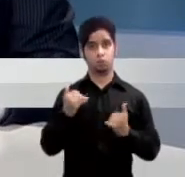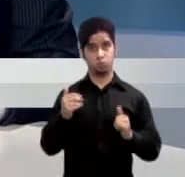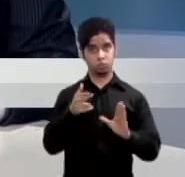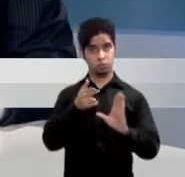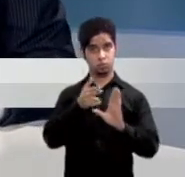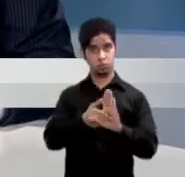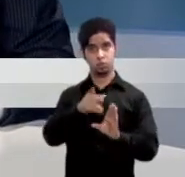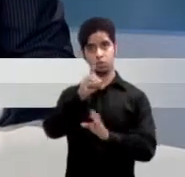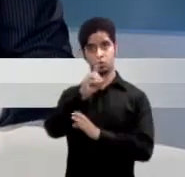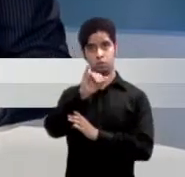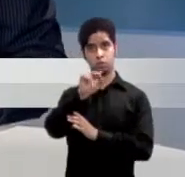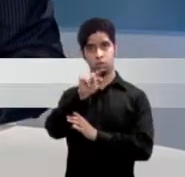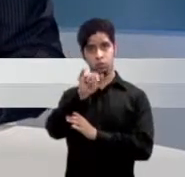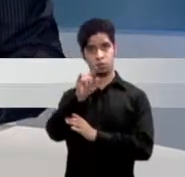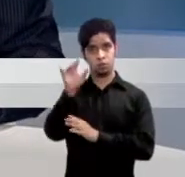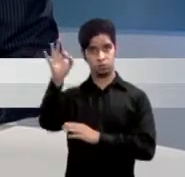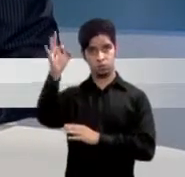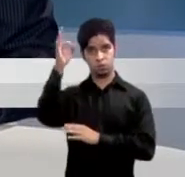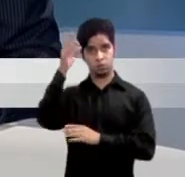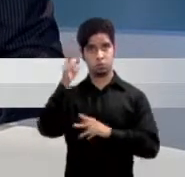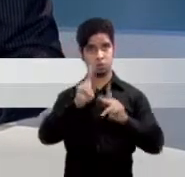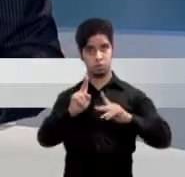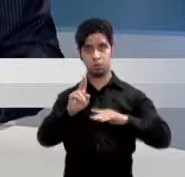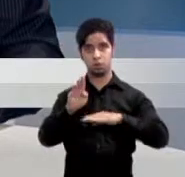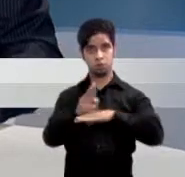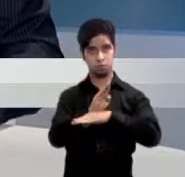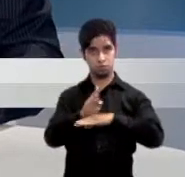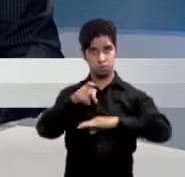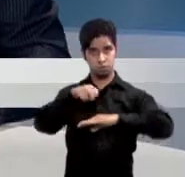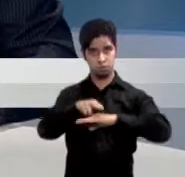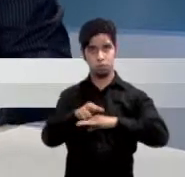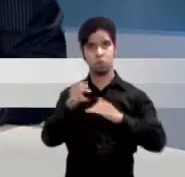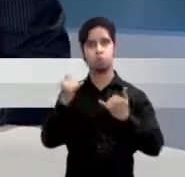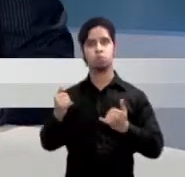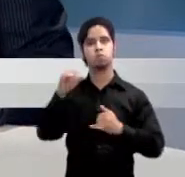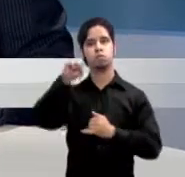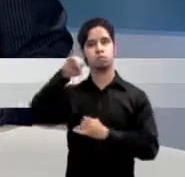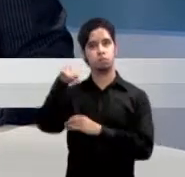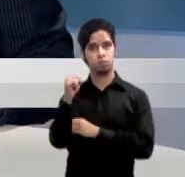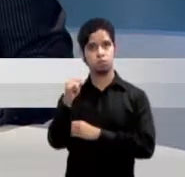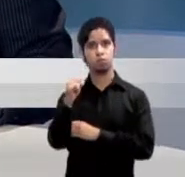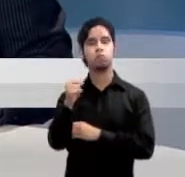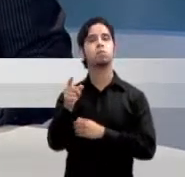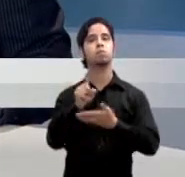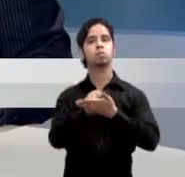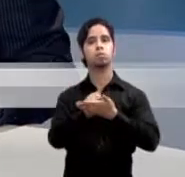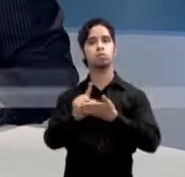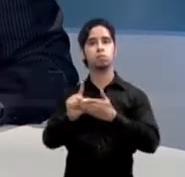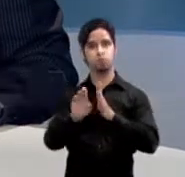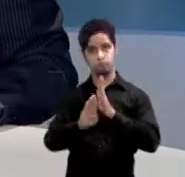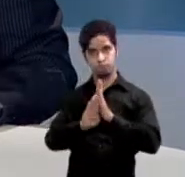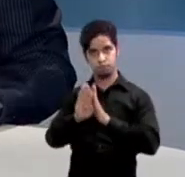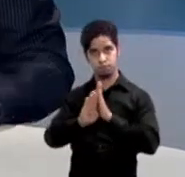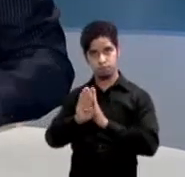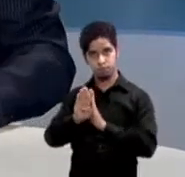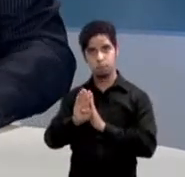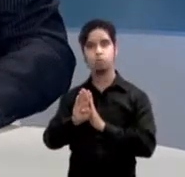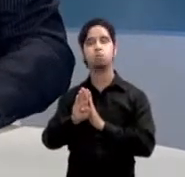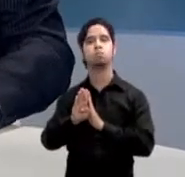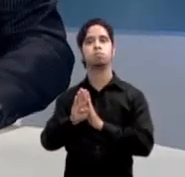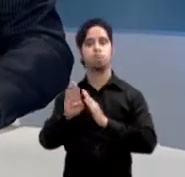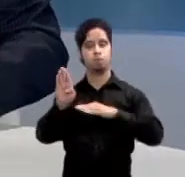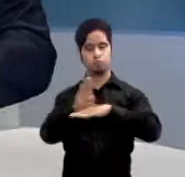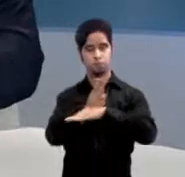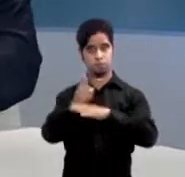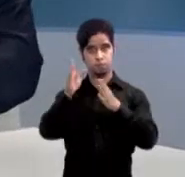de dignatarios federales y empresarios puertorriqueños, hoy se llevó a cabo en San Juan la Semana de Desarrollo del Empresario Minoritario.